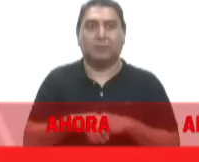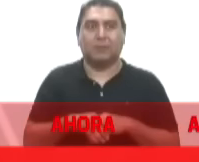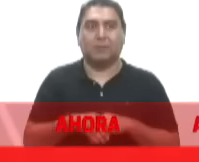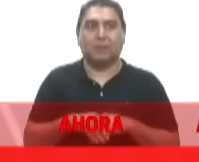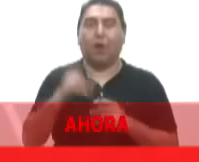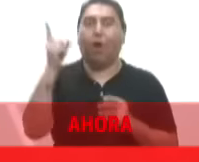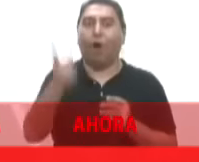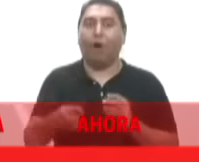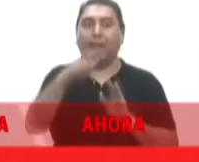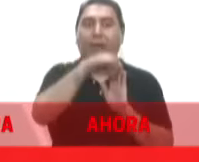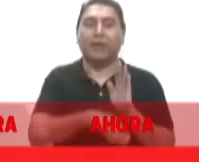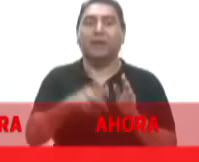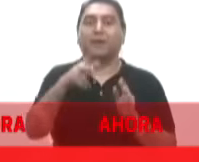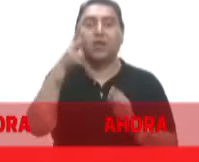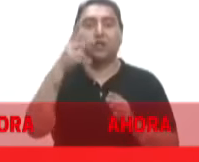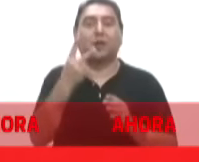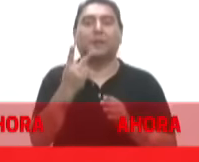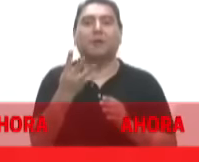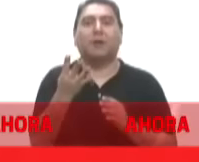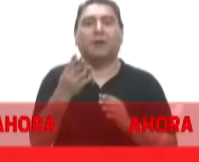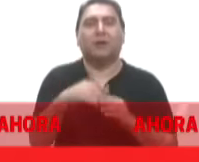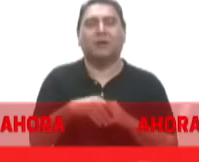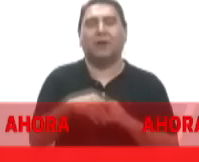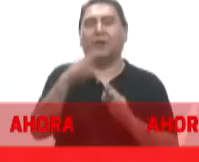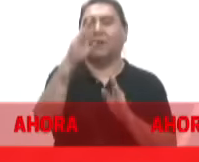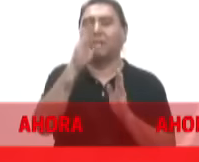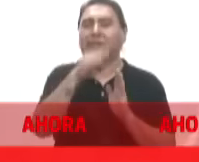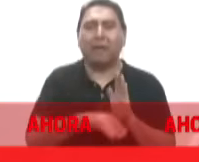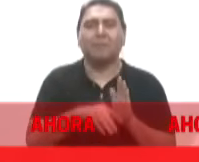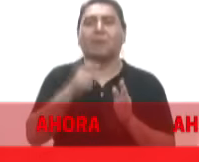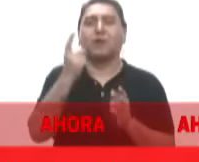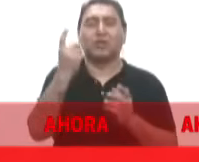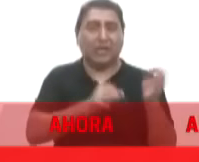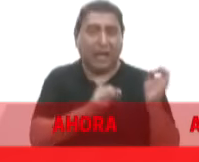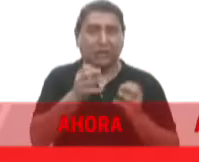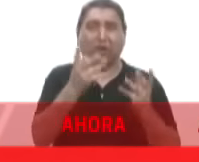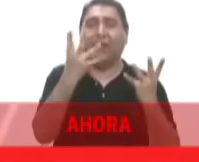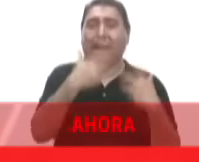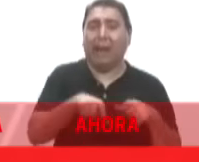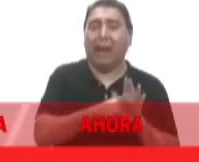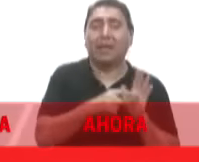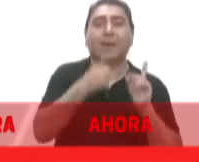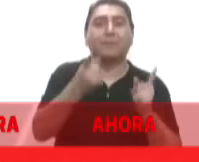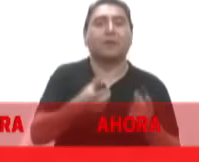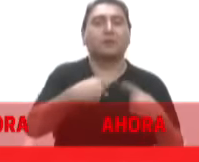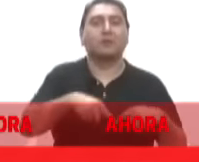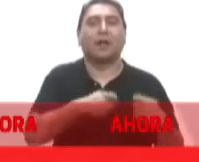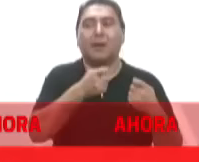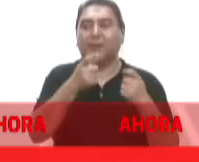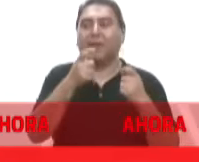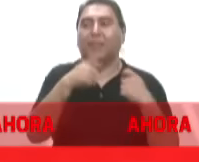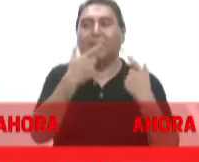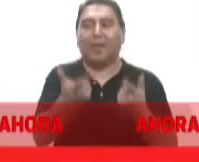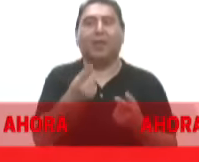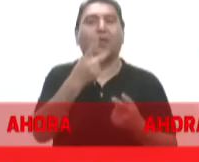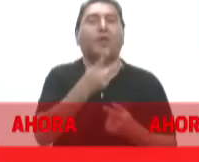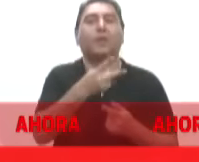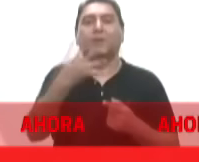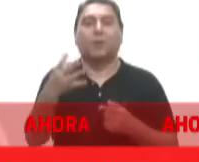Orden del día 3824, dictamen en el proyecto de ley venido en revisión sobre medidas fiscales, paliativas y relevantes, CD 2 del